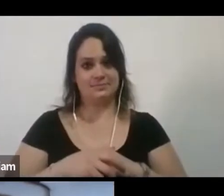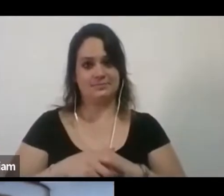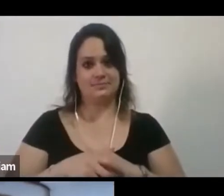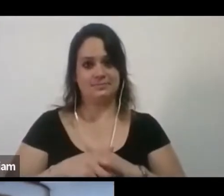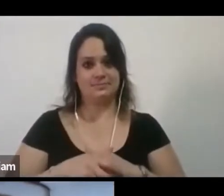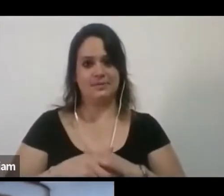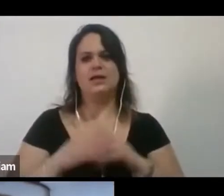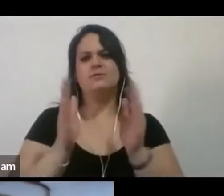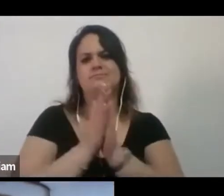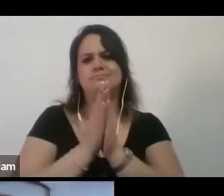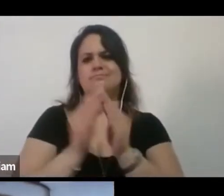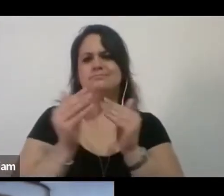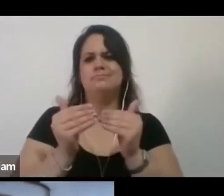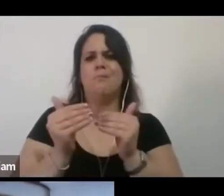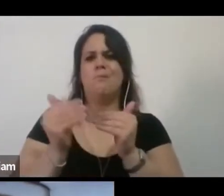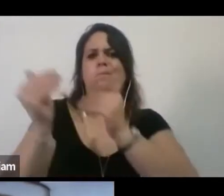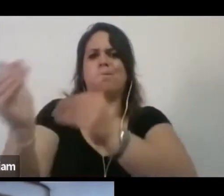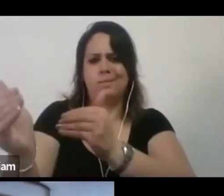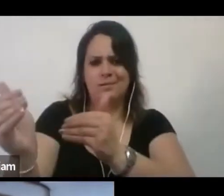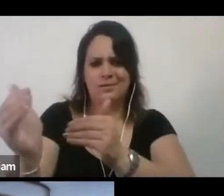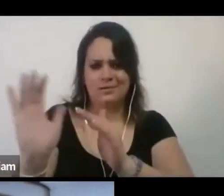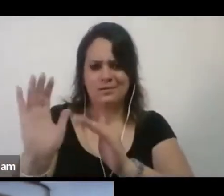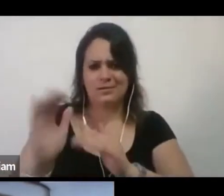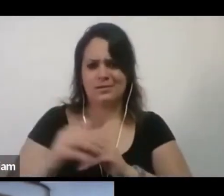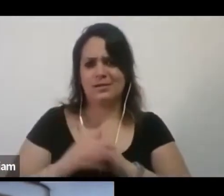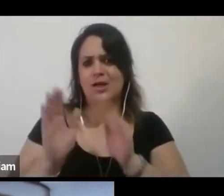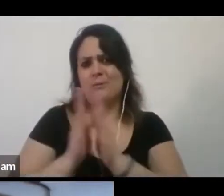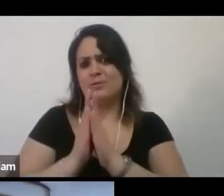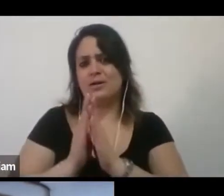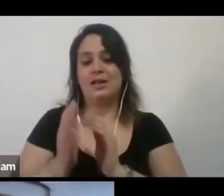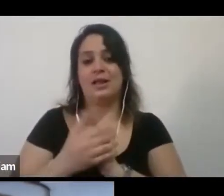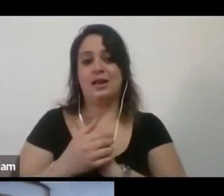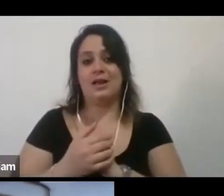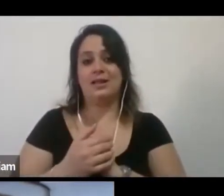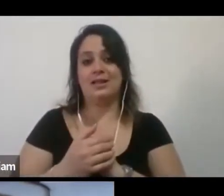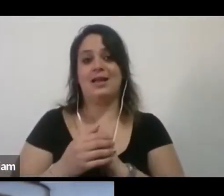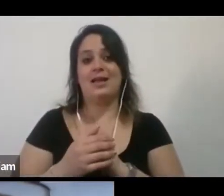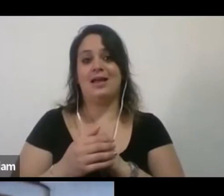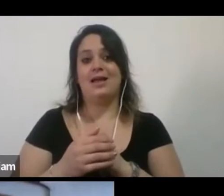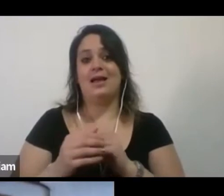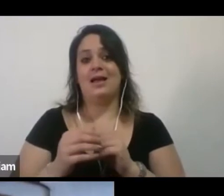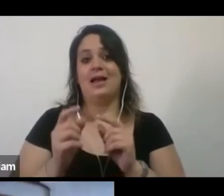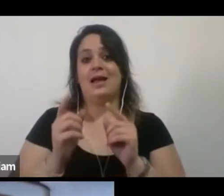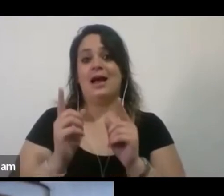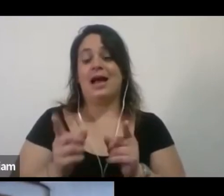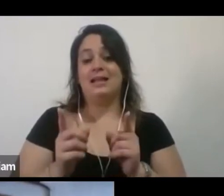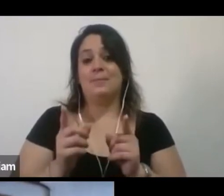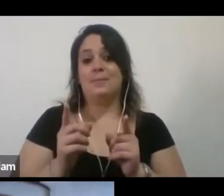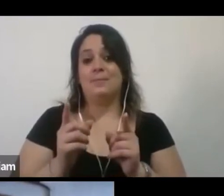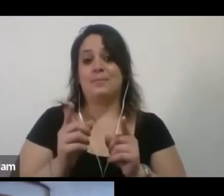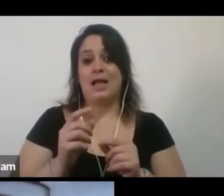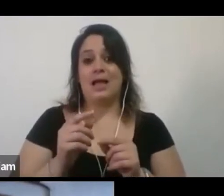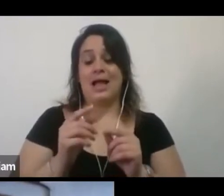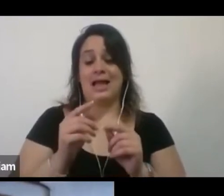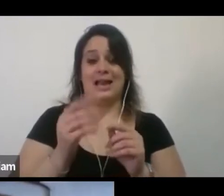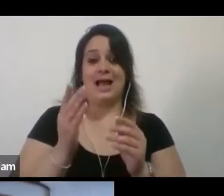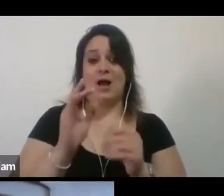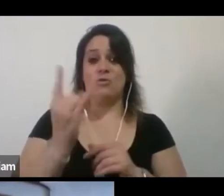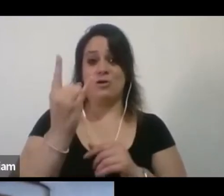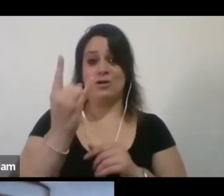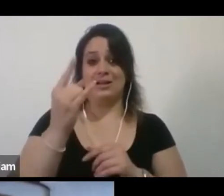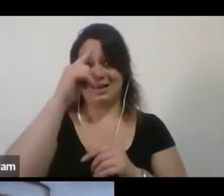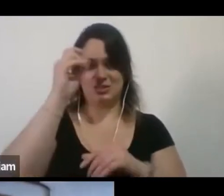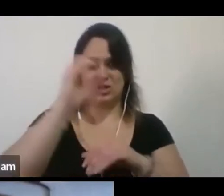una prórroga, hice otras pasantías, que bueno, ahí conocí los procesos de orientación vocacional en la UNC, con Adriana Unao, en la Municipalidad